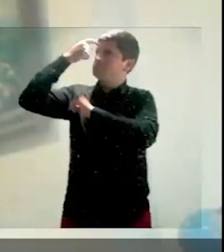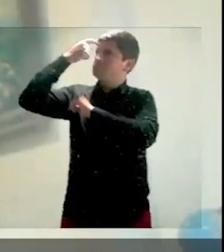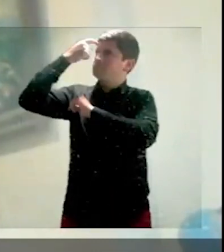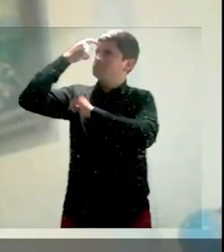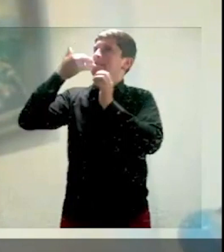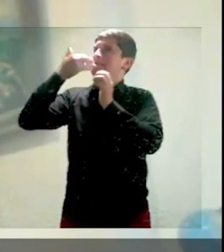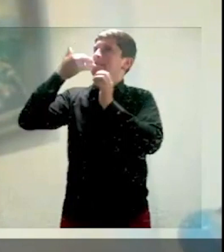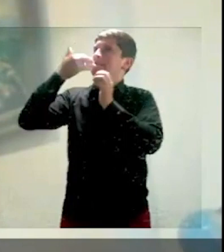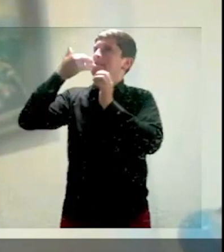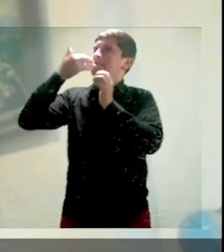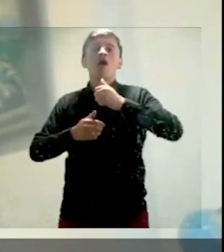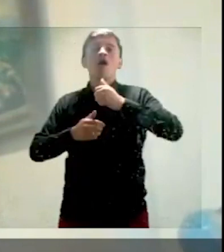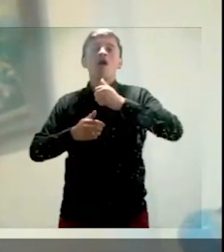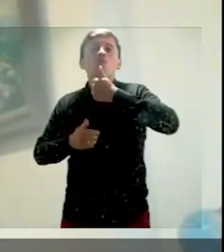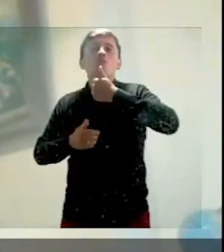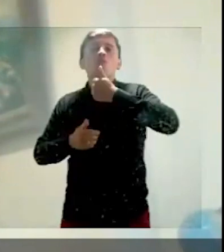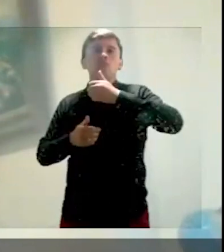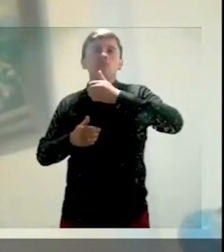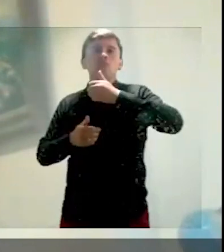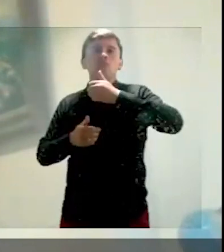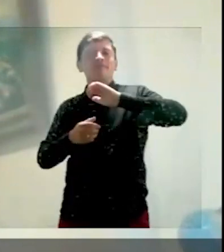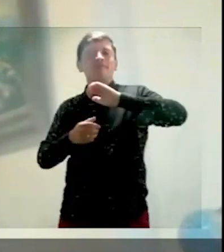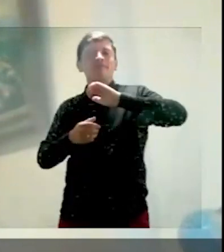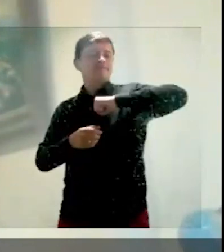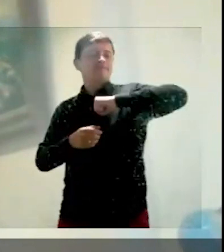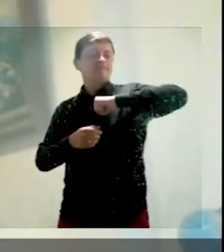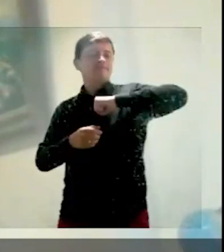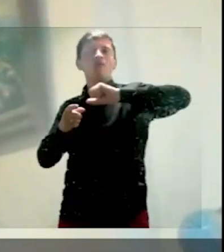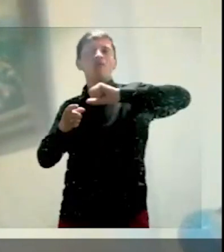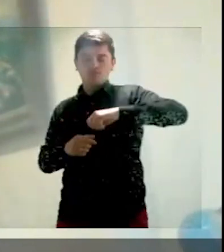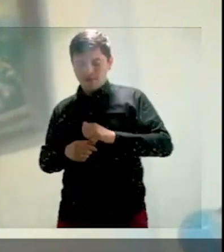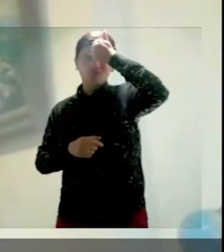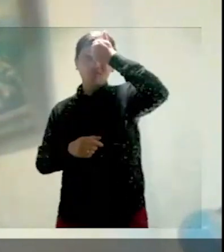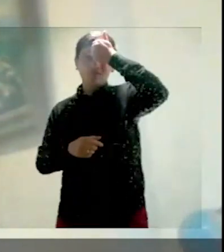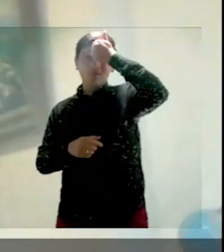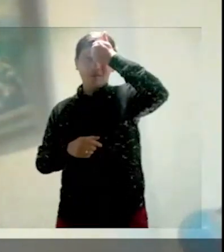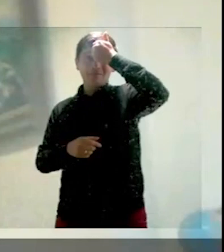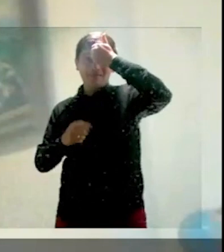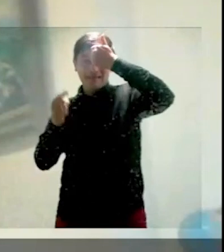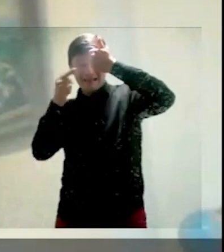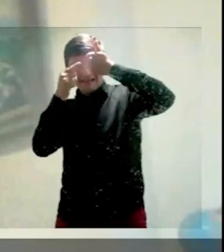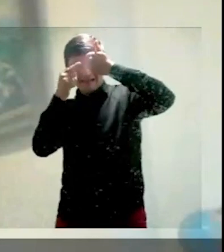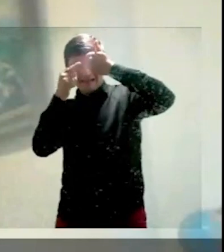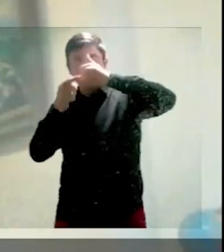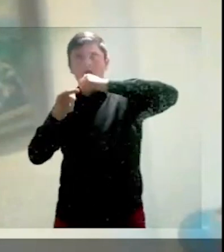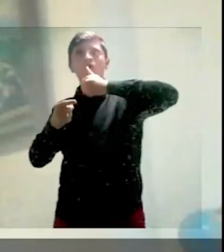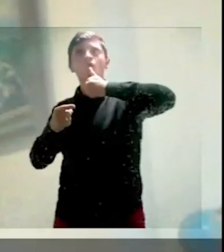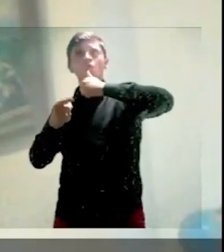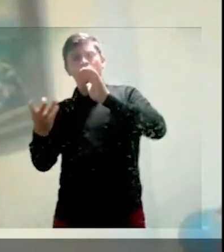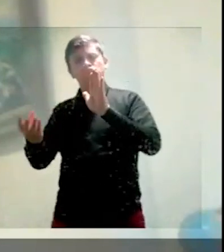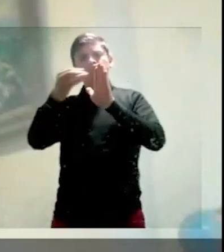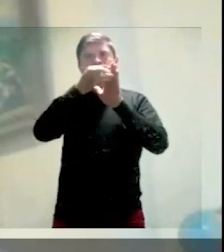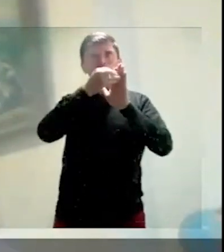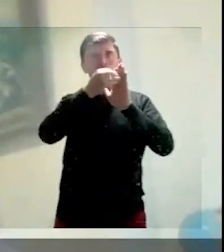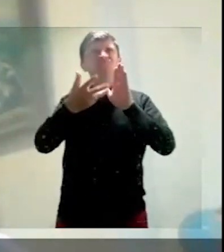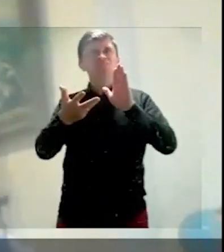era un derecho fundamental. Al agua, que si era